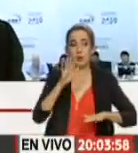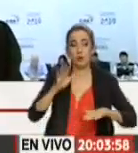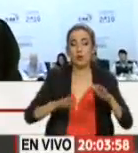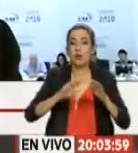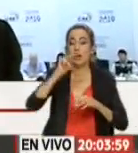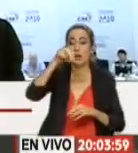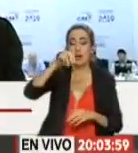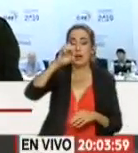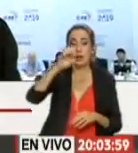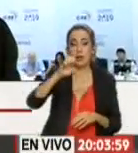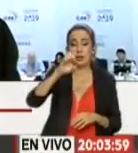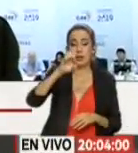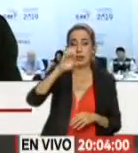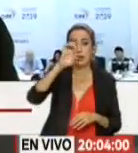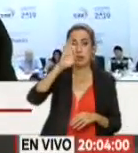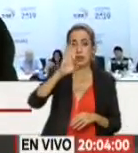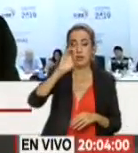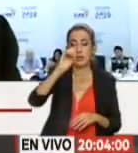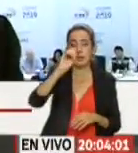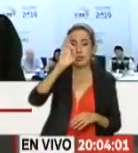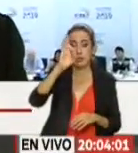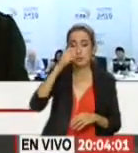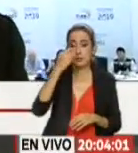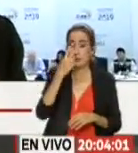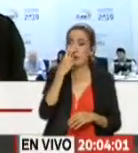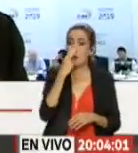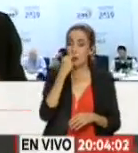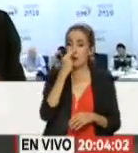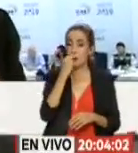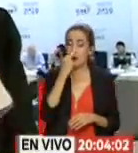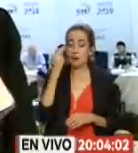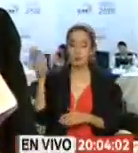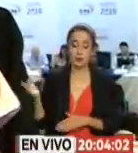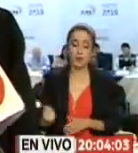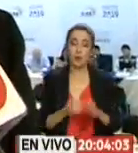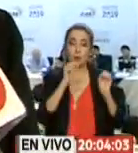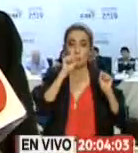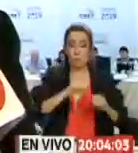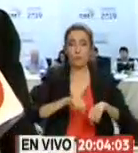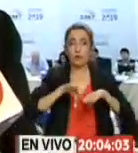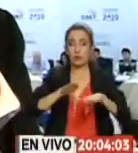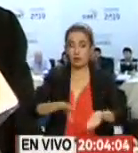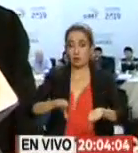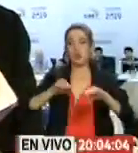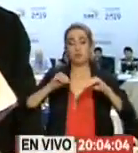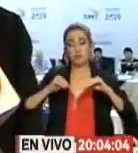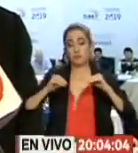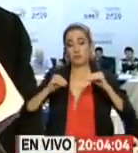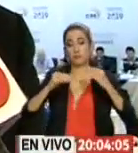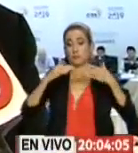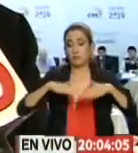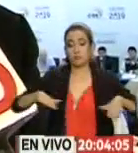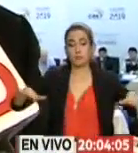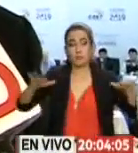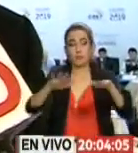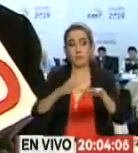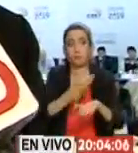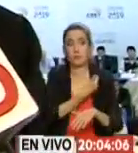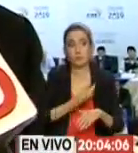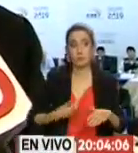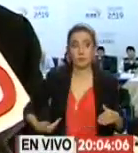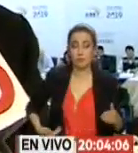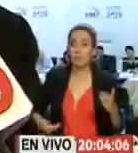el hombre más preparado para gobernar este país, pueda tomar las riendas, que el pueblo sepa que es un